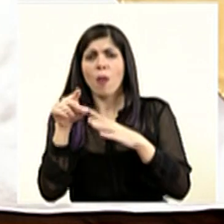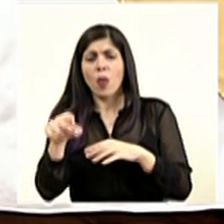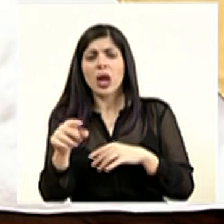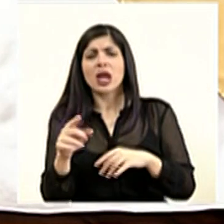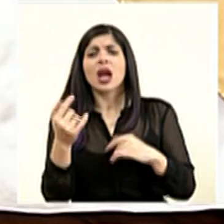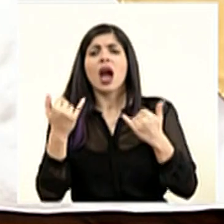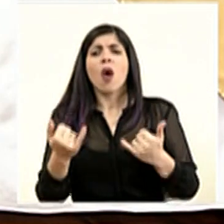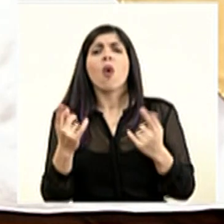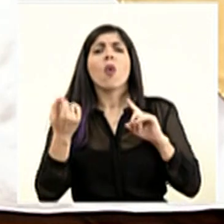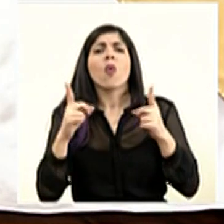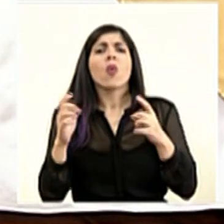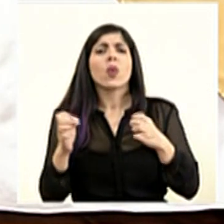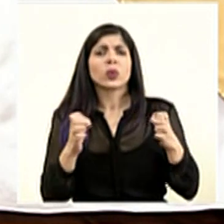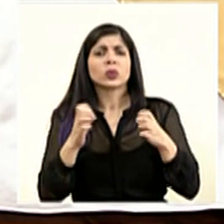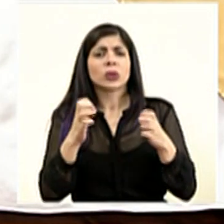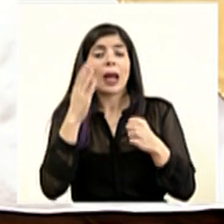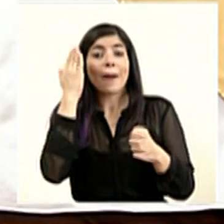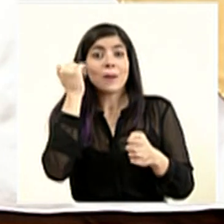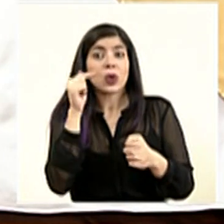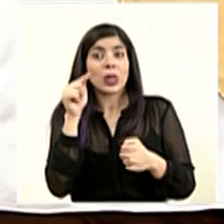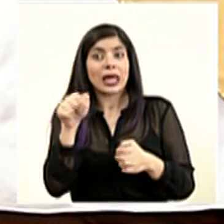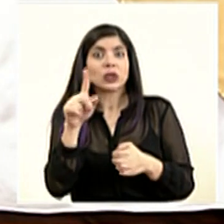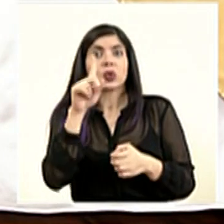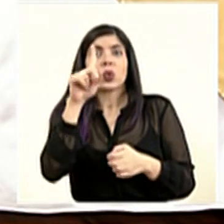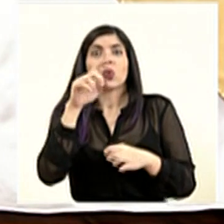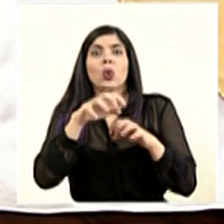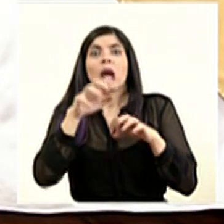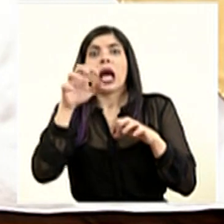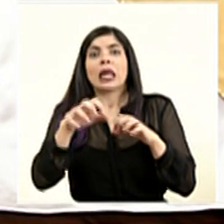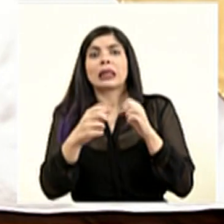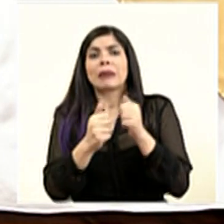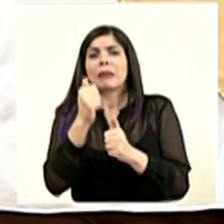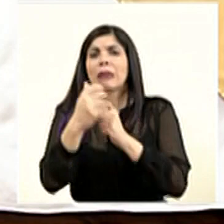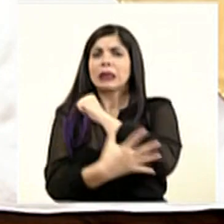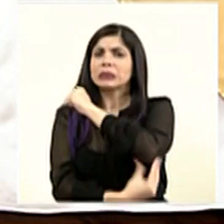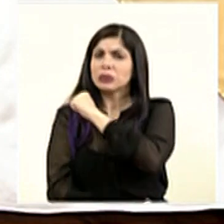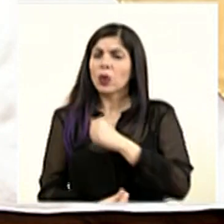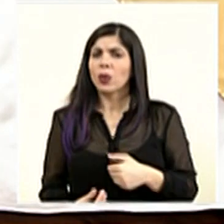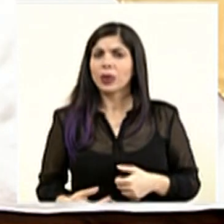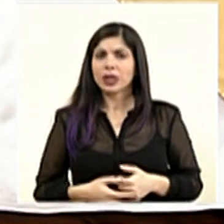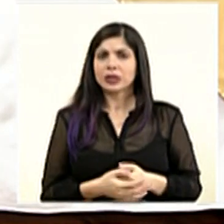la estrategia debido a que es uno de los cantones más pobres del país?